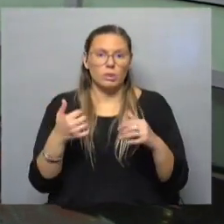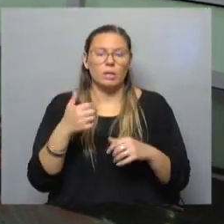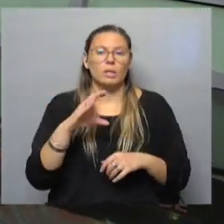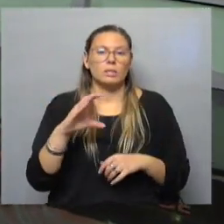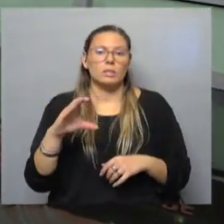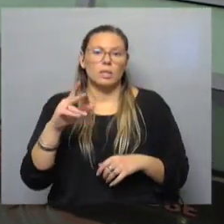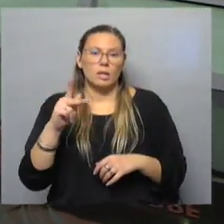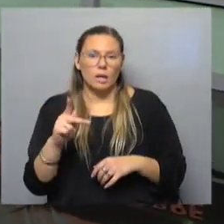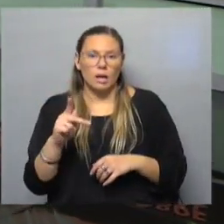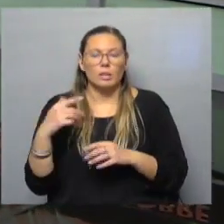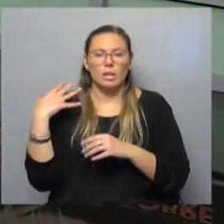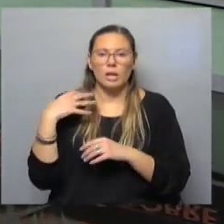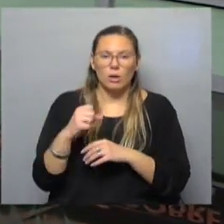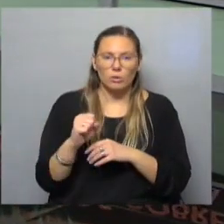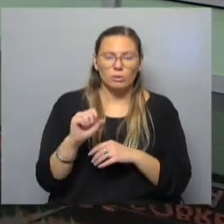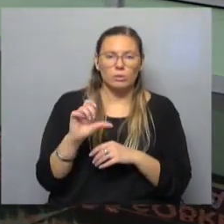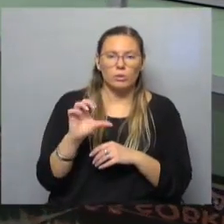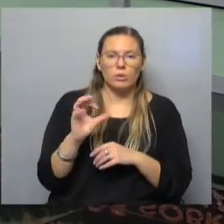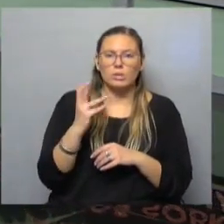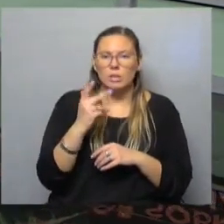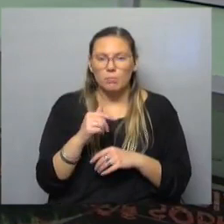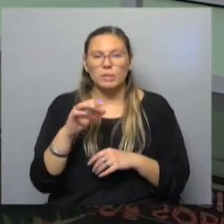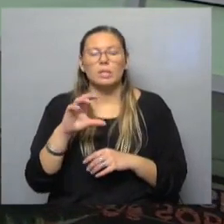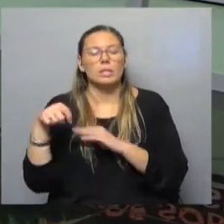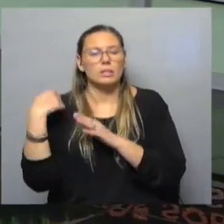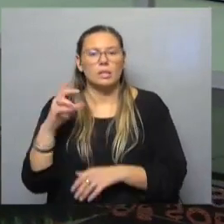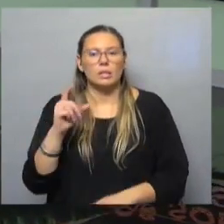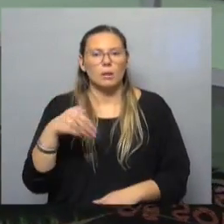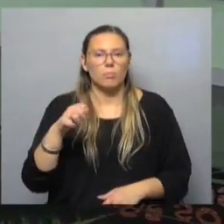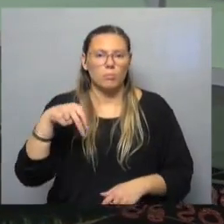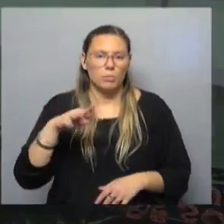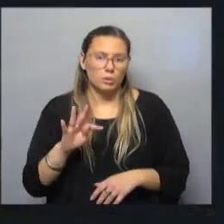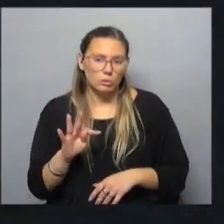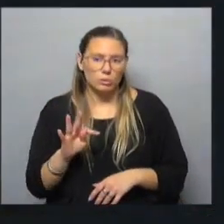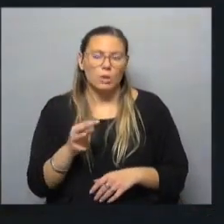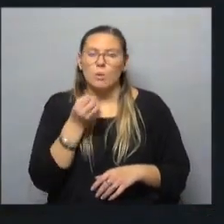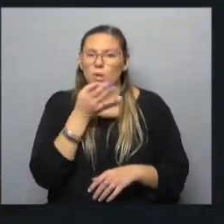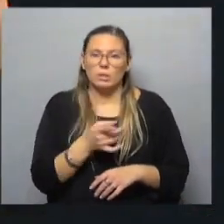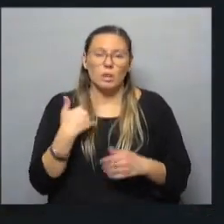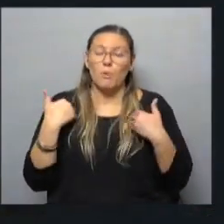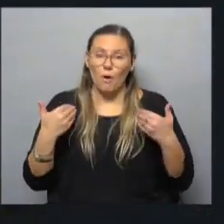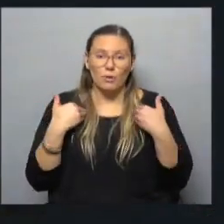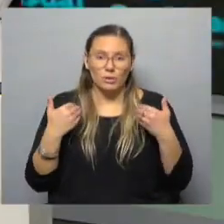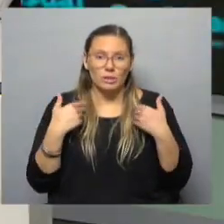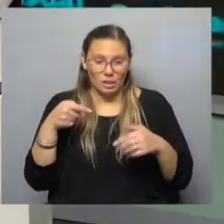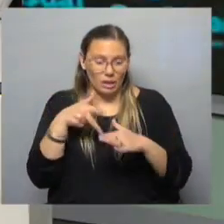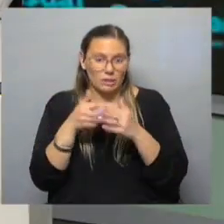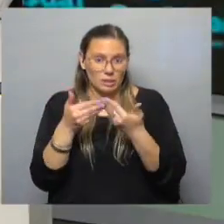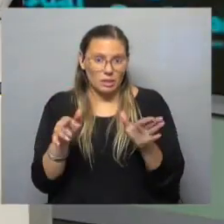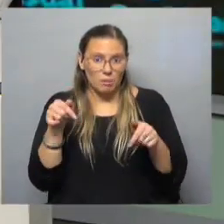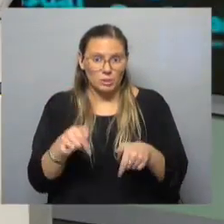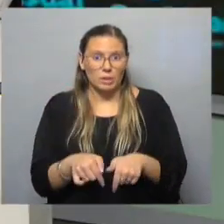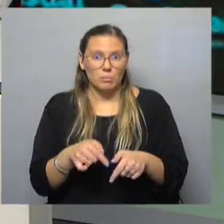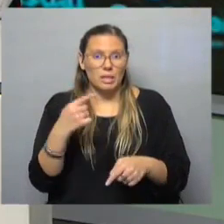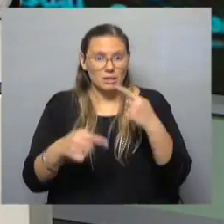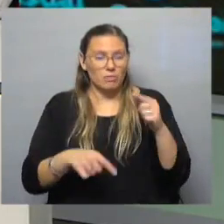y sigue todo agosto en el San Martín y en el Cine Gaumont. ¡Qué divino! Así que bueno, nada, estamos recontentas y acá estrenamos también en un montón